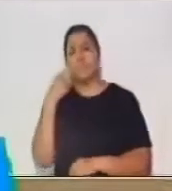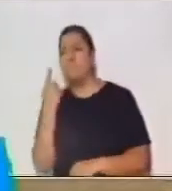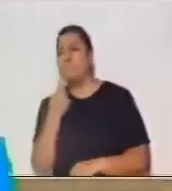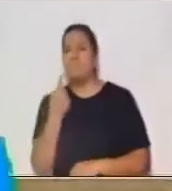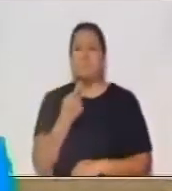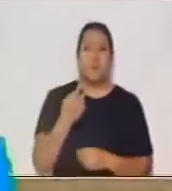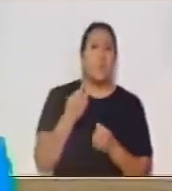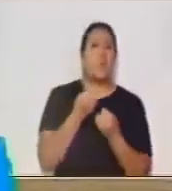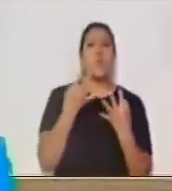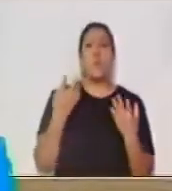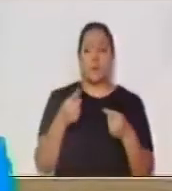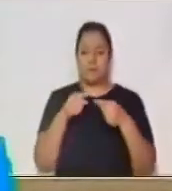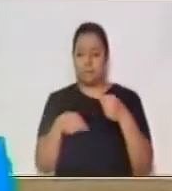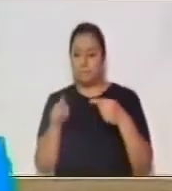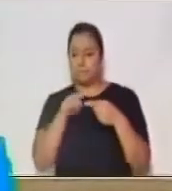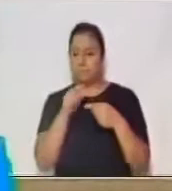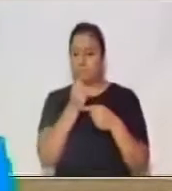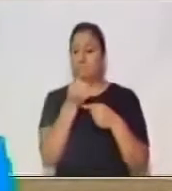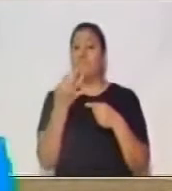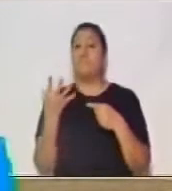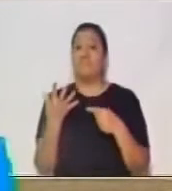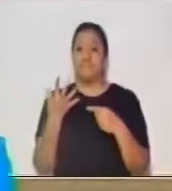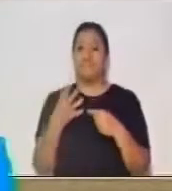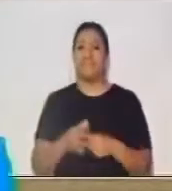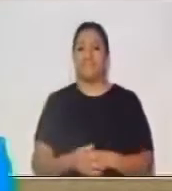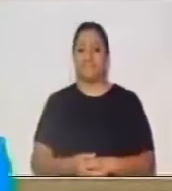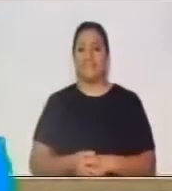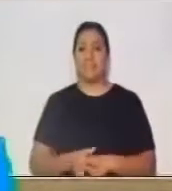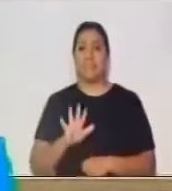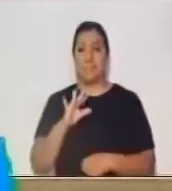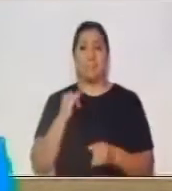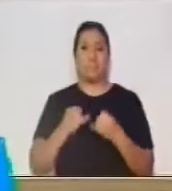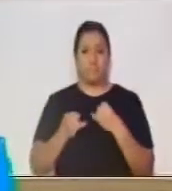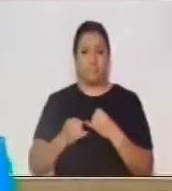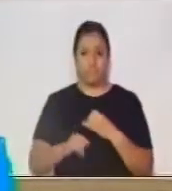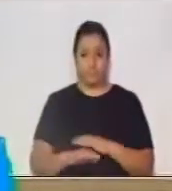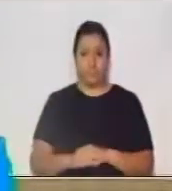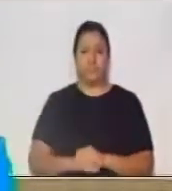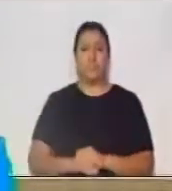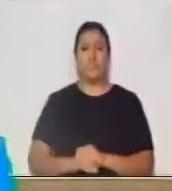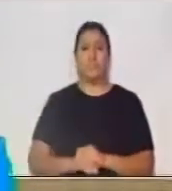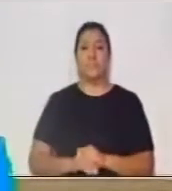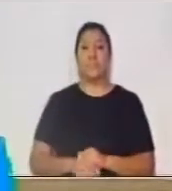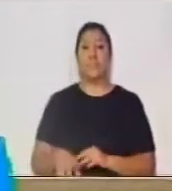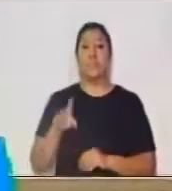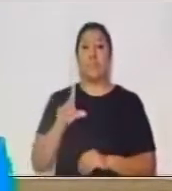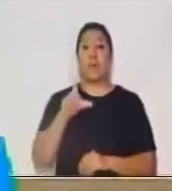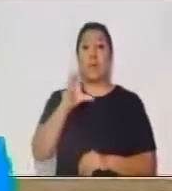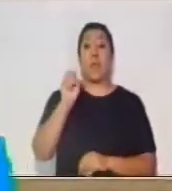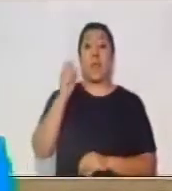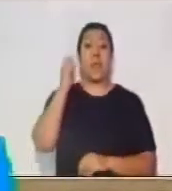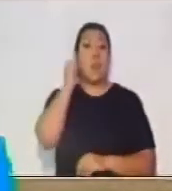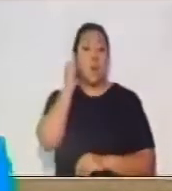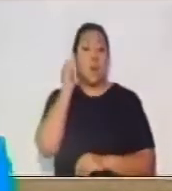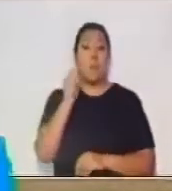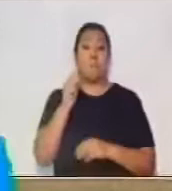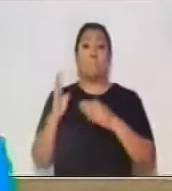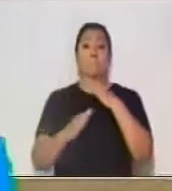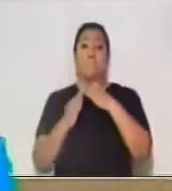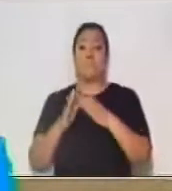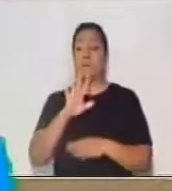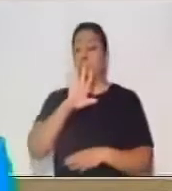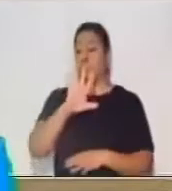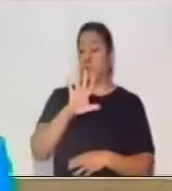Nuevas formas de conectarnos. Colgate Black elimina hasta el 99.9% de bacterias en toda tu boca.